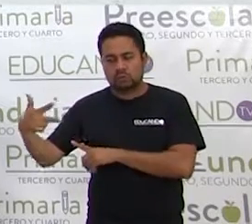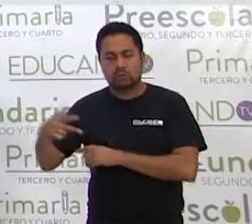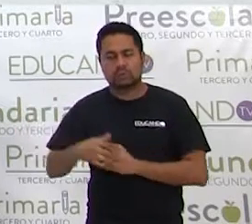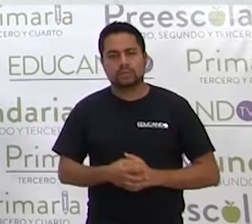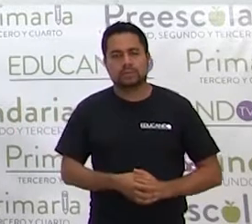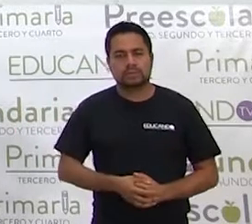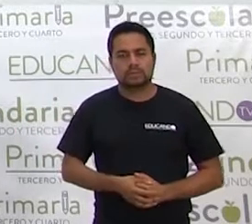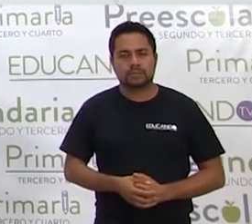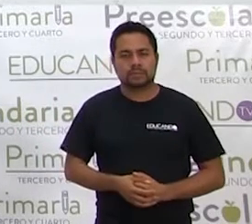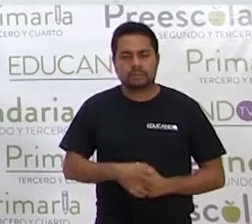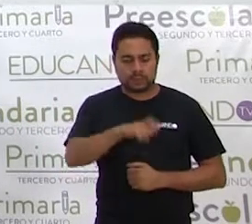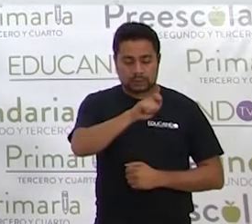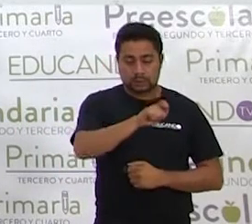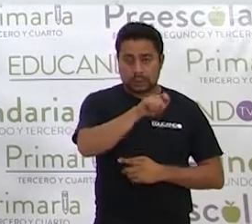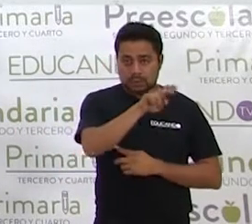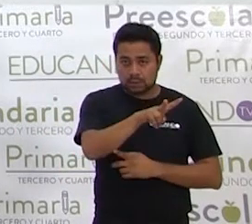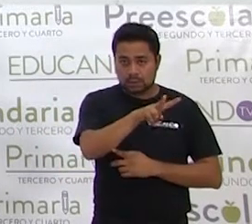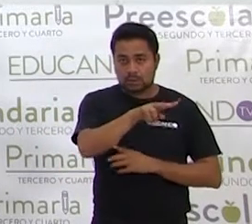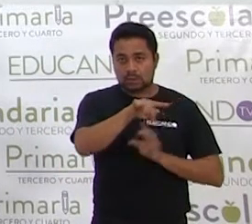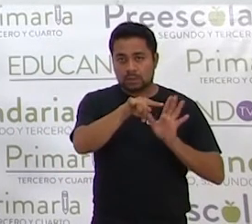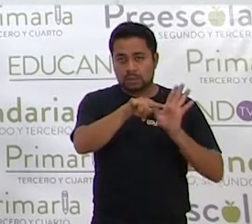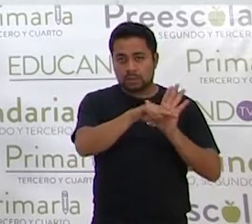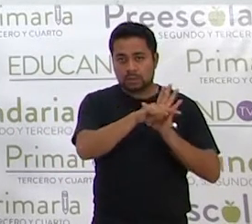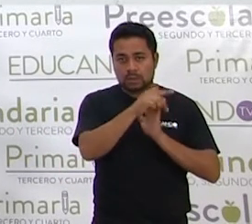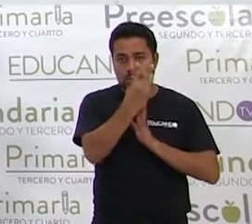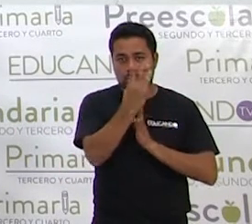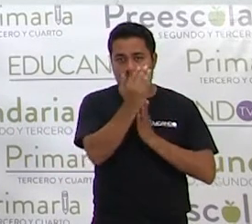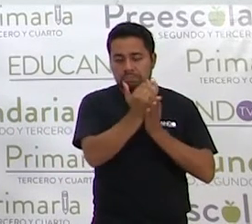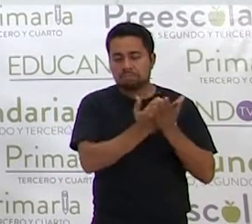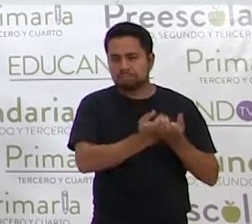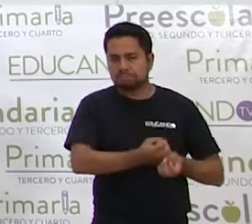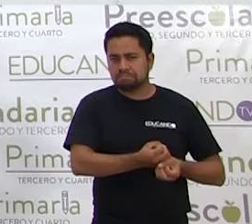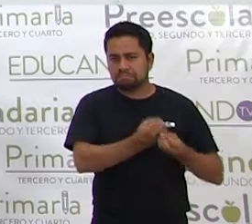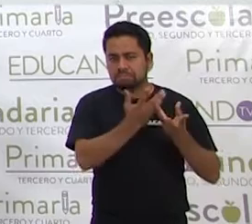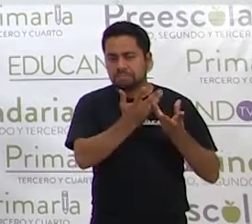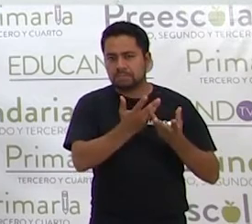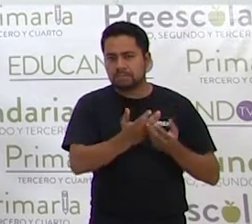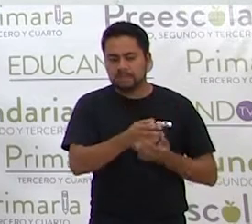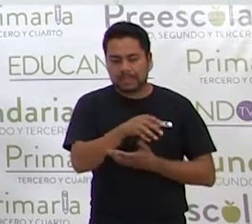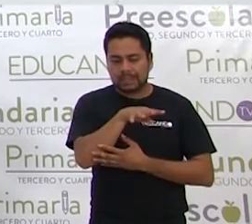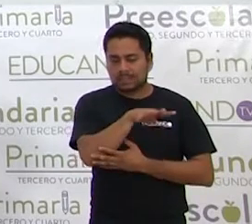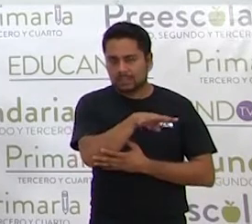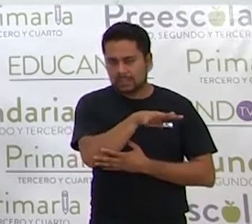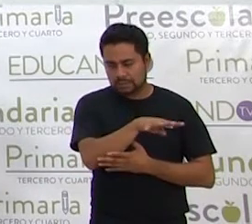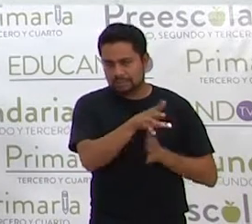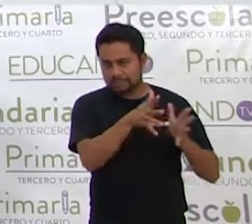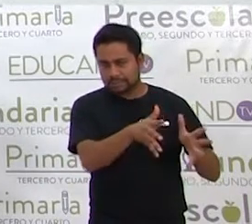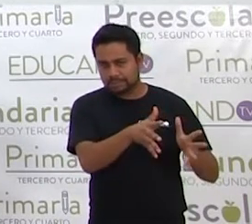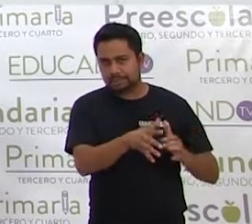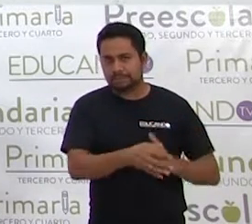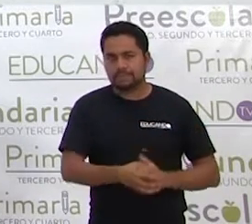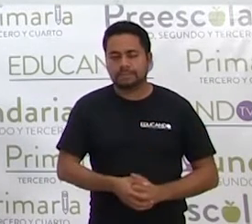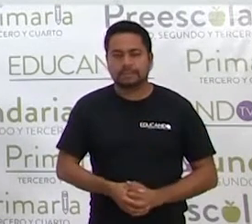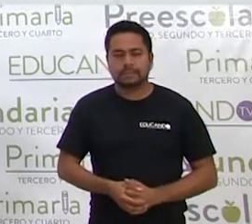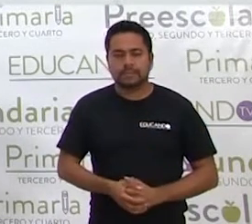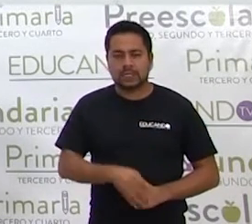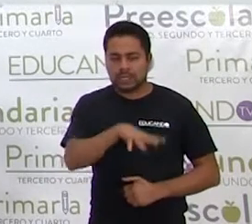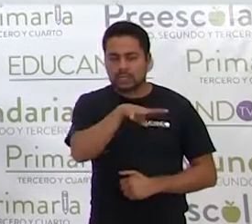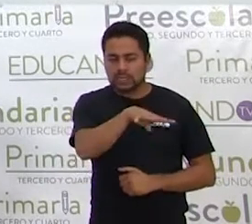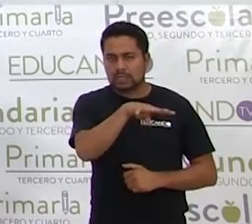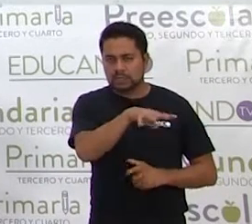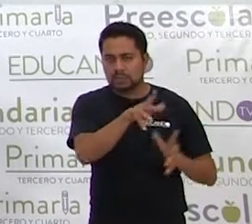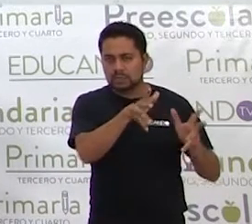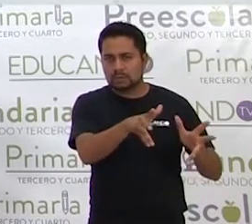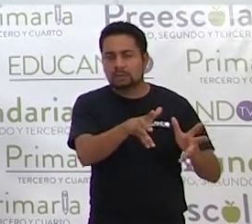y 22 menos 3 cuánto es 19 y 19